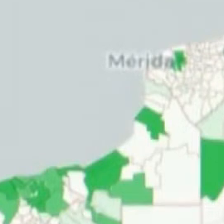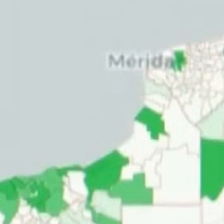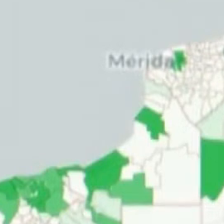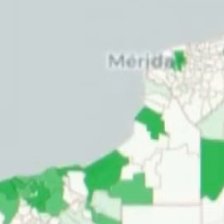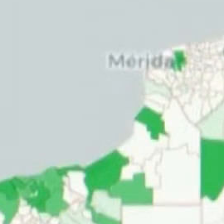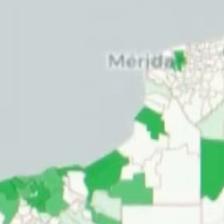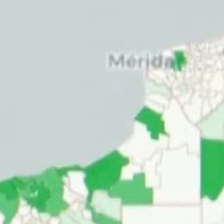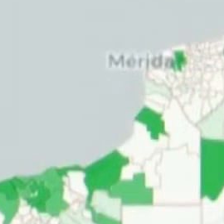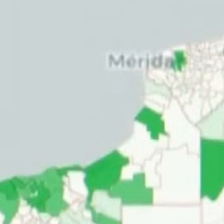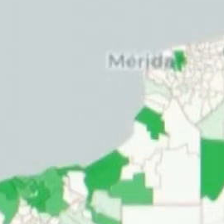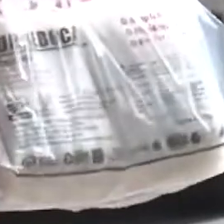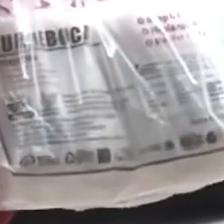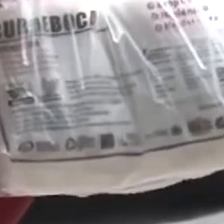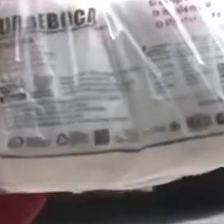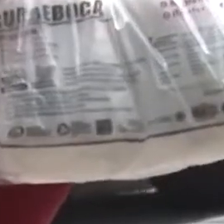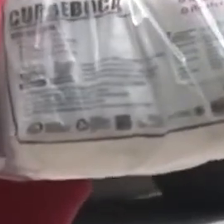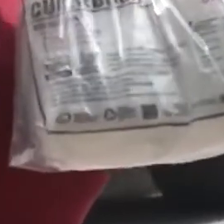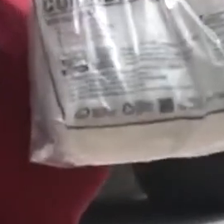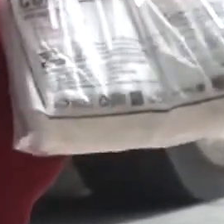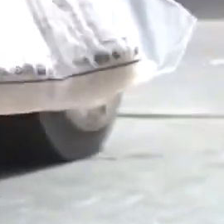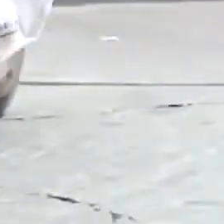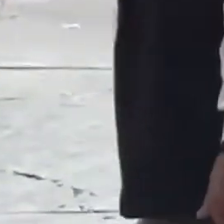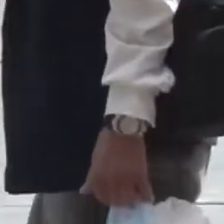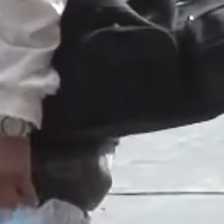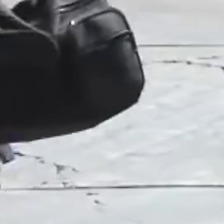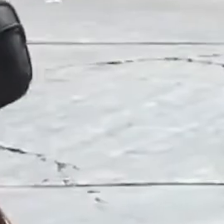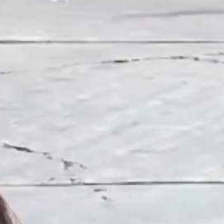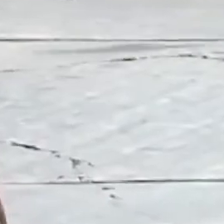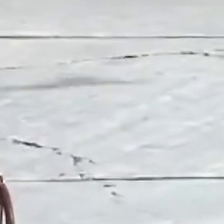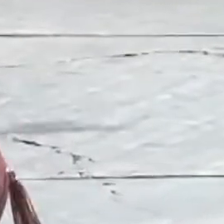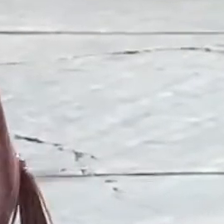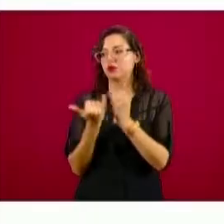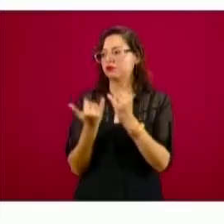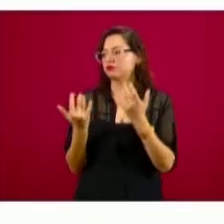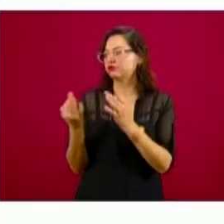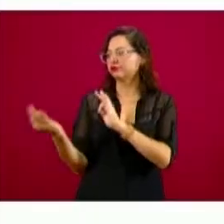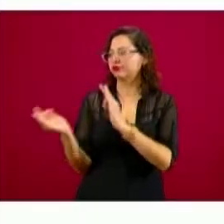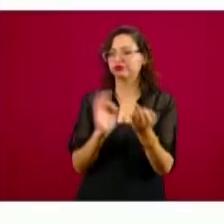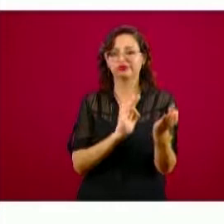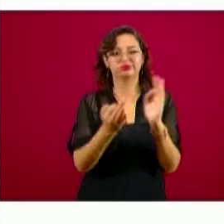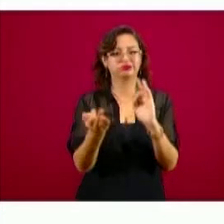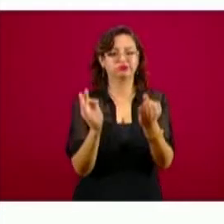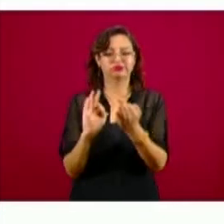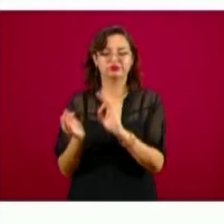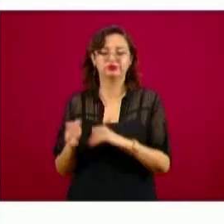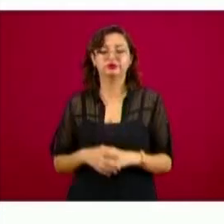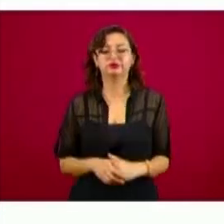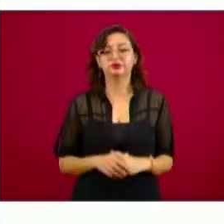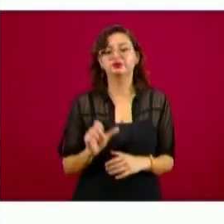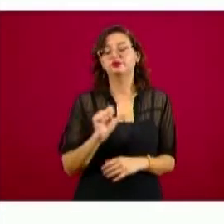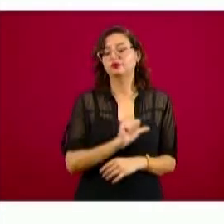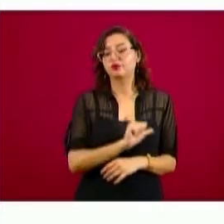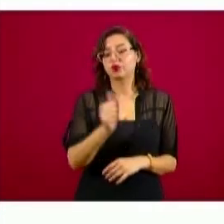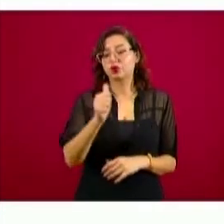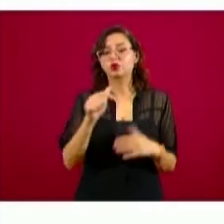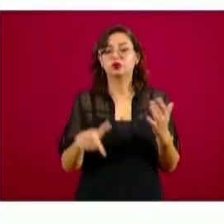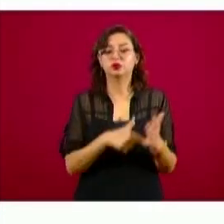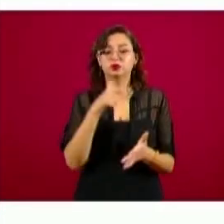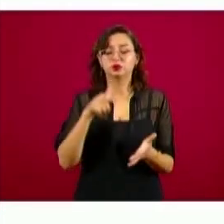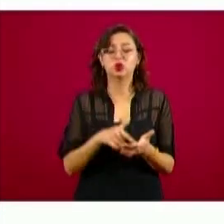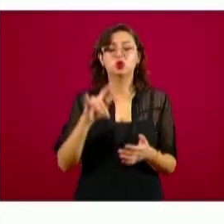sinaloa como culiacán que presenta un brote importante de infectados también otras zonas como es tijuana